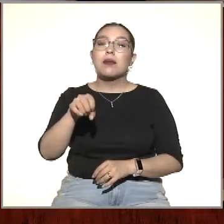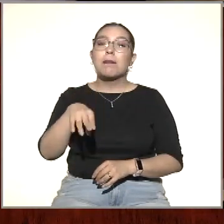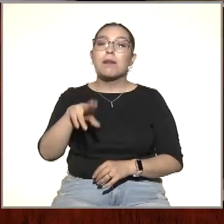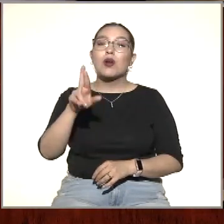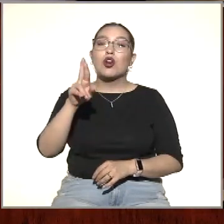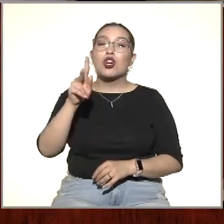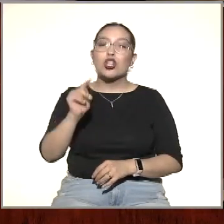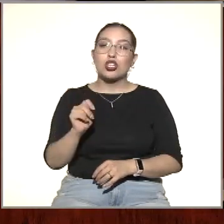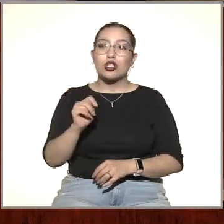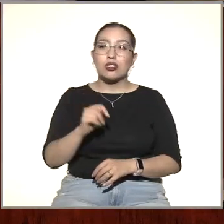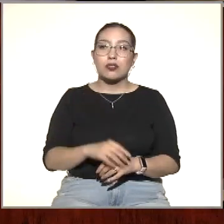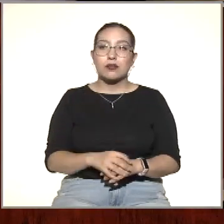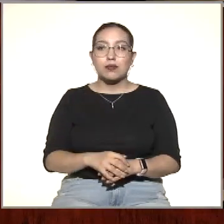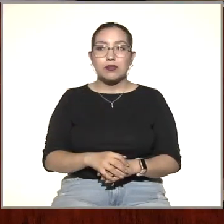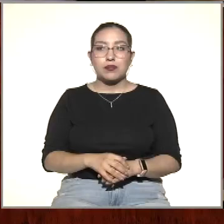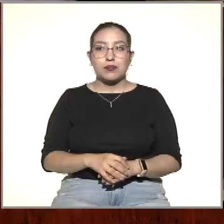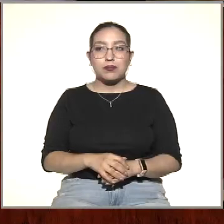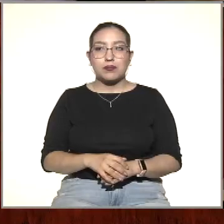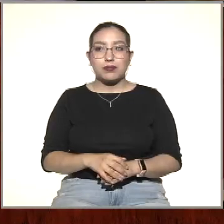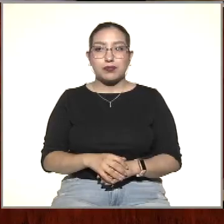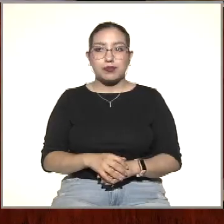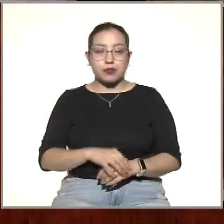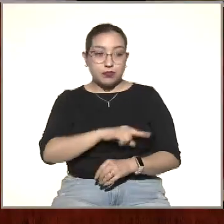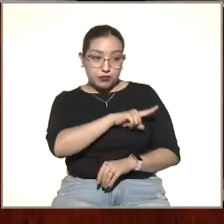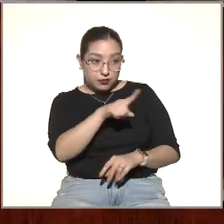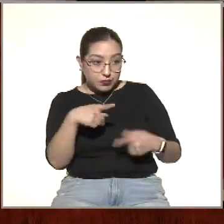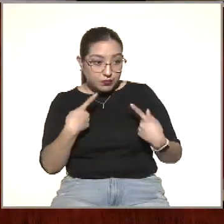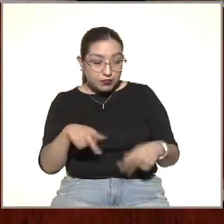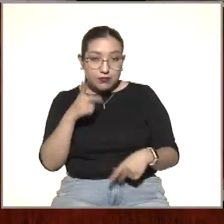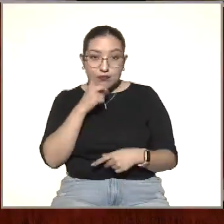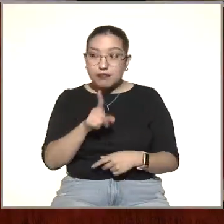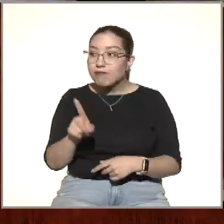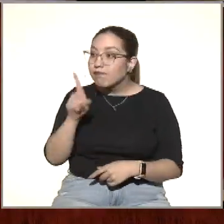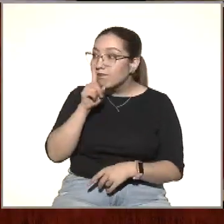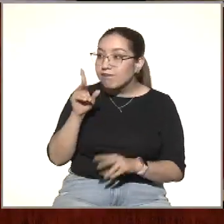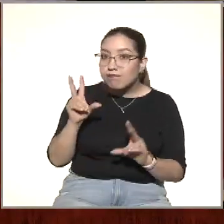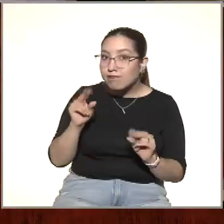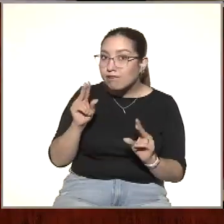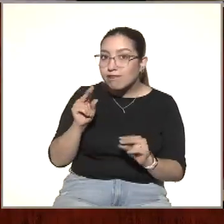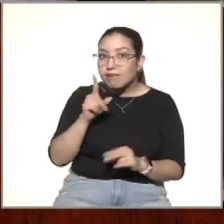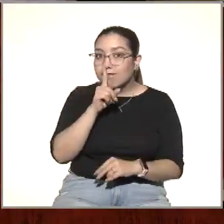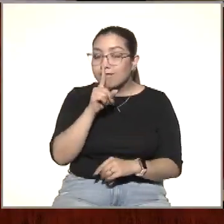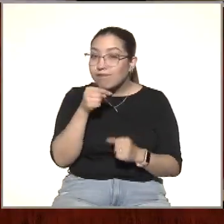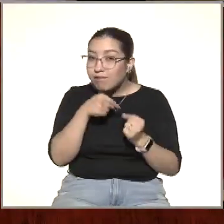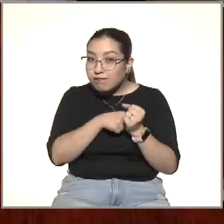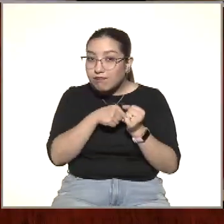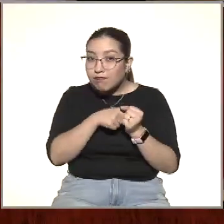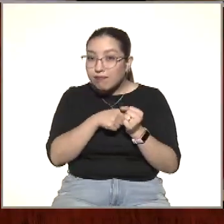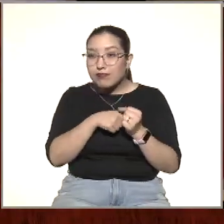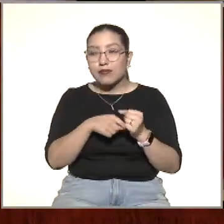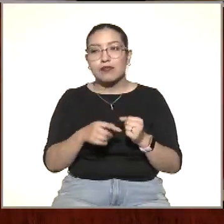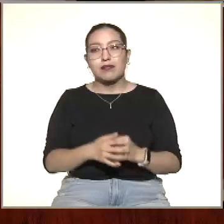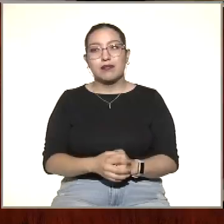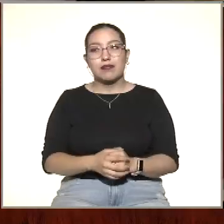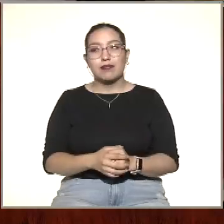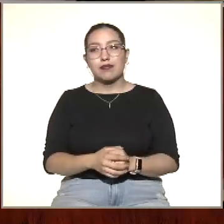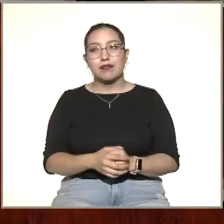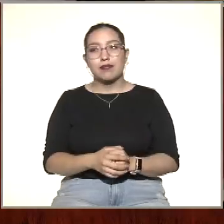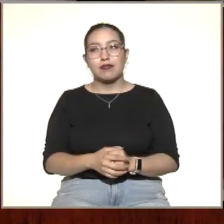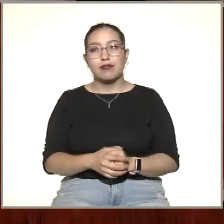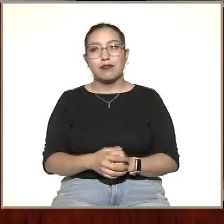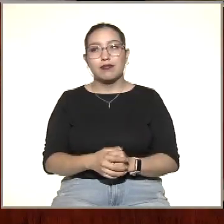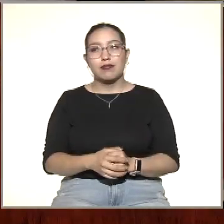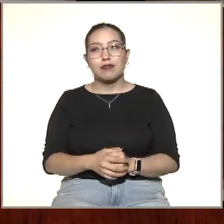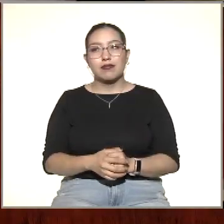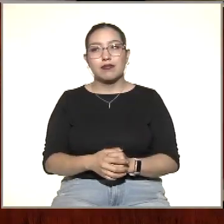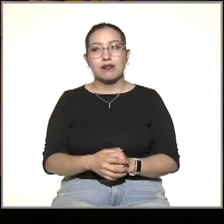Entonces él decía Voldemort. Y la gente le decía, no lo digas porque aparece, no lo digas porque se vuelve real, no lo digas, ¿no? Fíjense, o sea, también